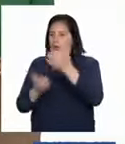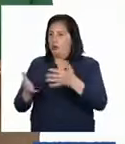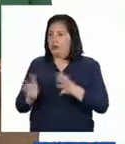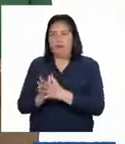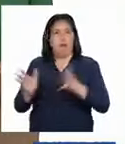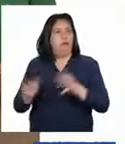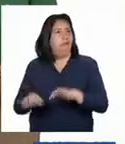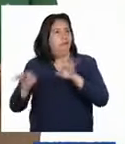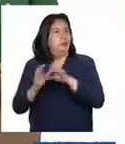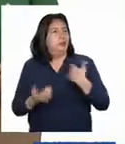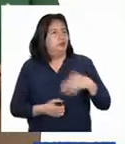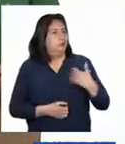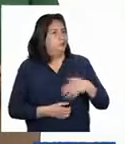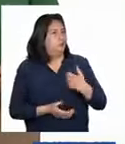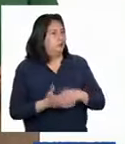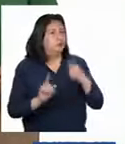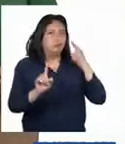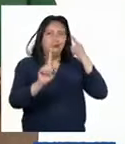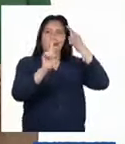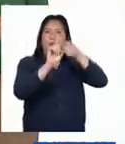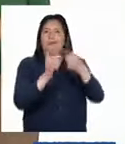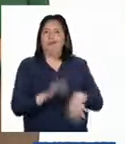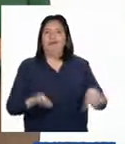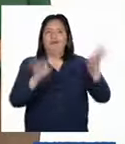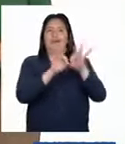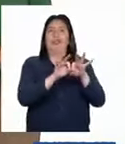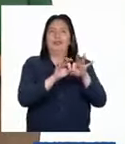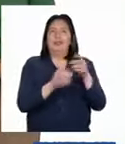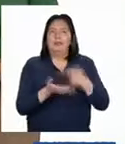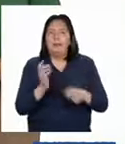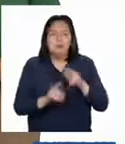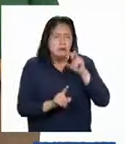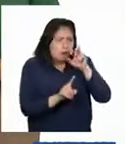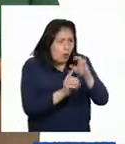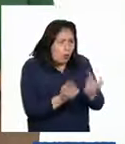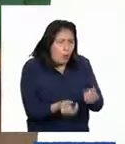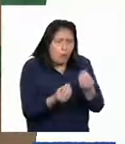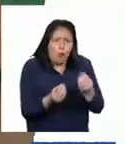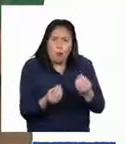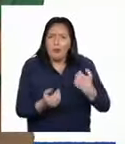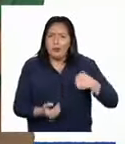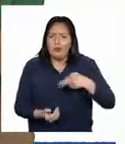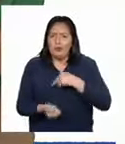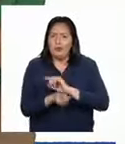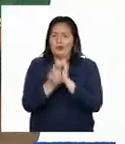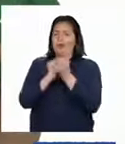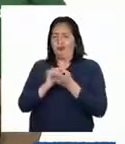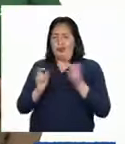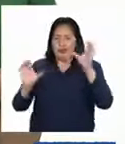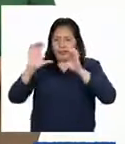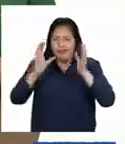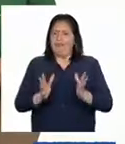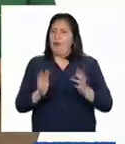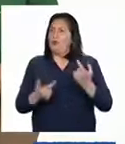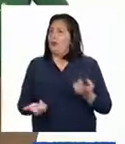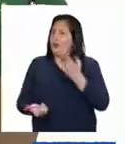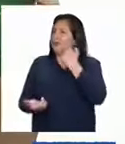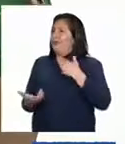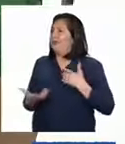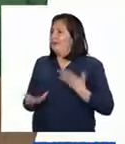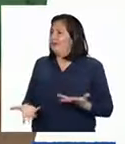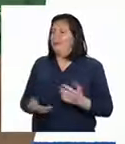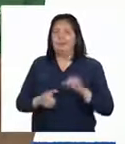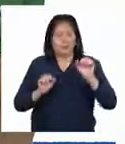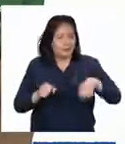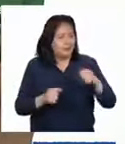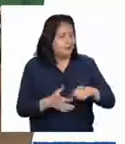Además, tendremos una misión sumamente importante. Vamos a descubrir cómo convertirnos en científicas y en científicos